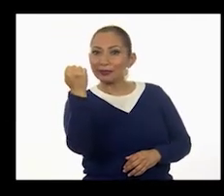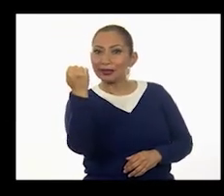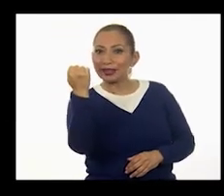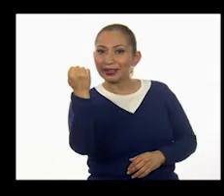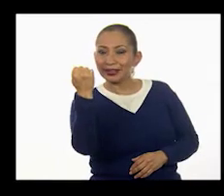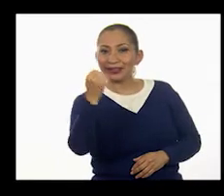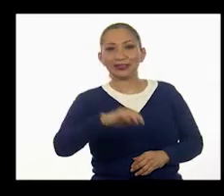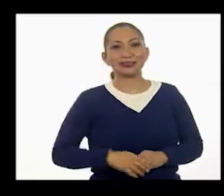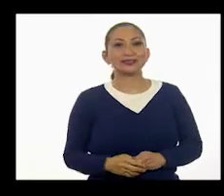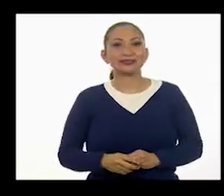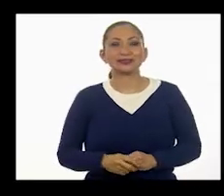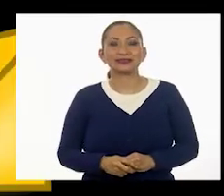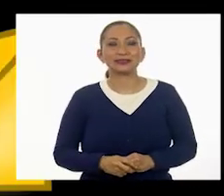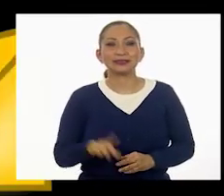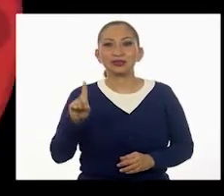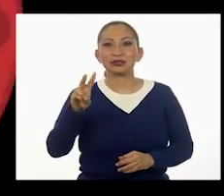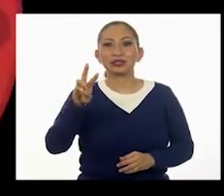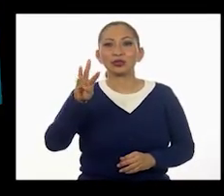números! 1, 2, 3, 4, 5, 6, 7, 8, 9.